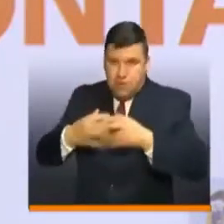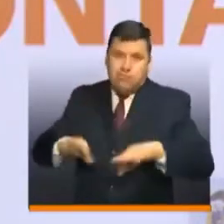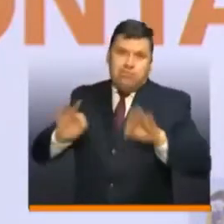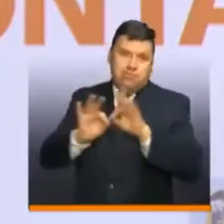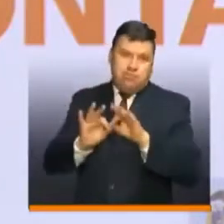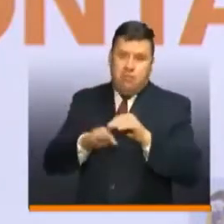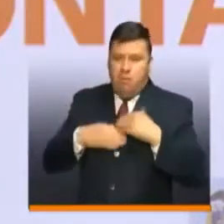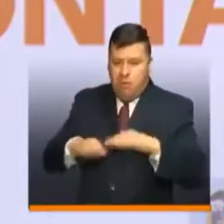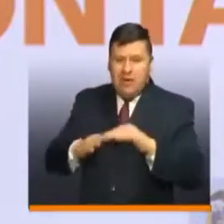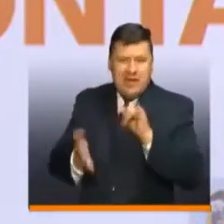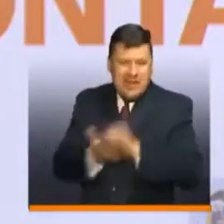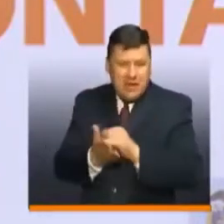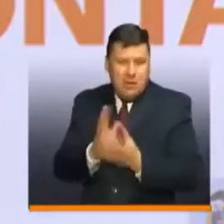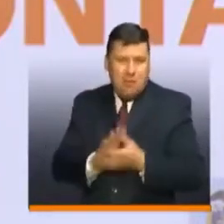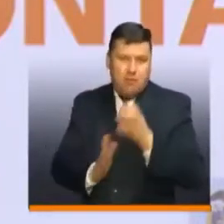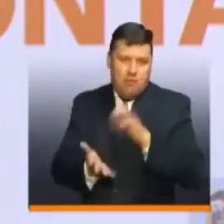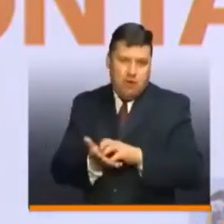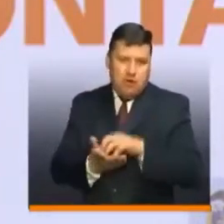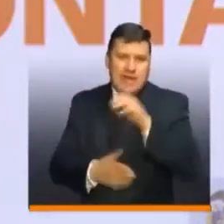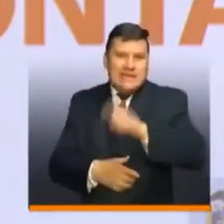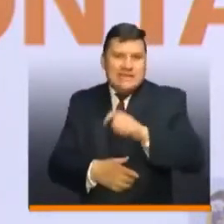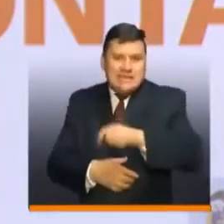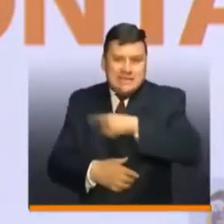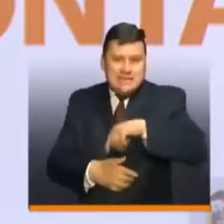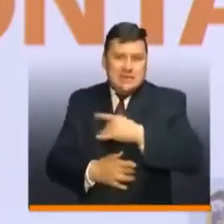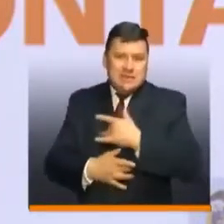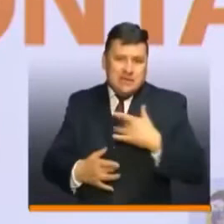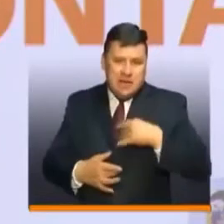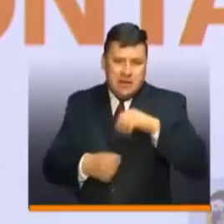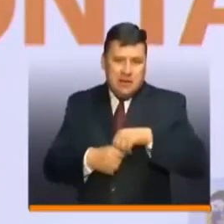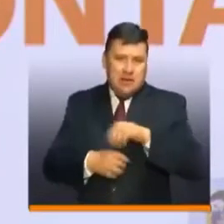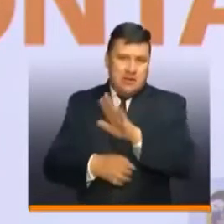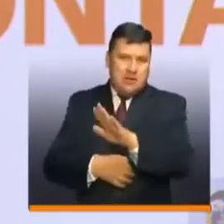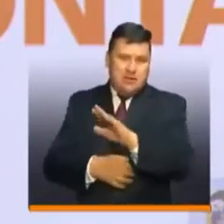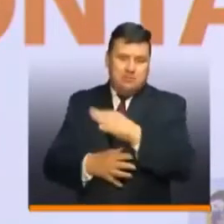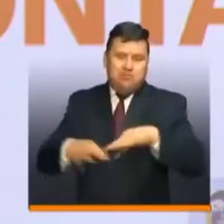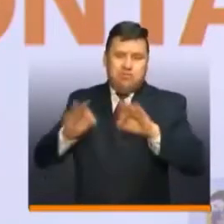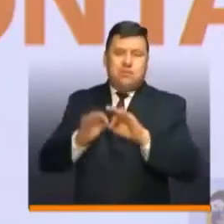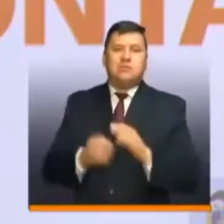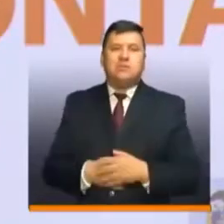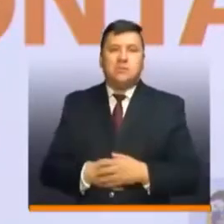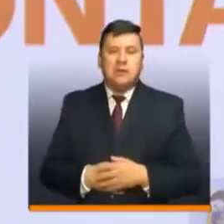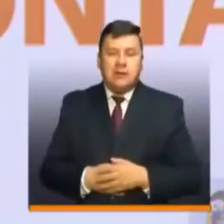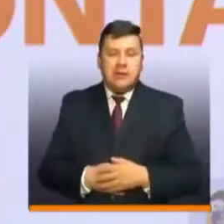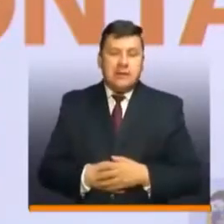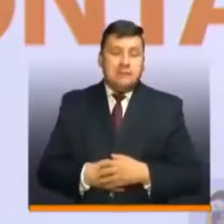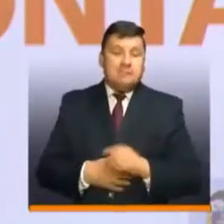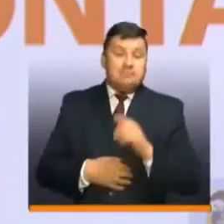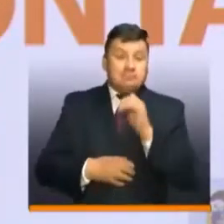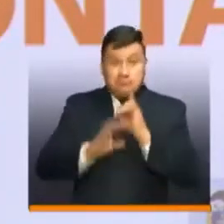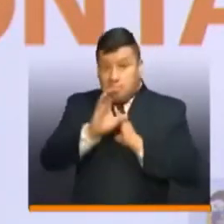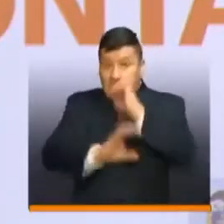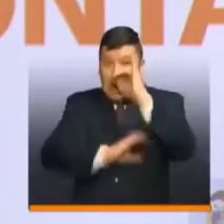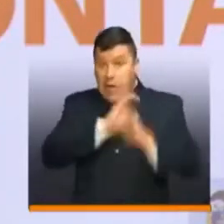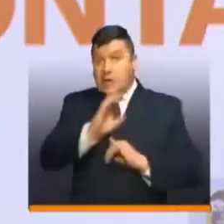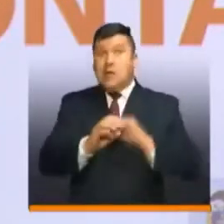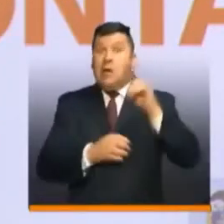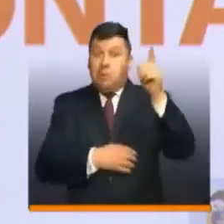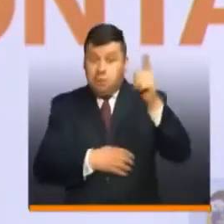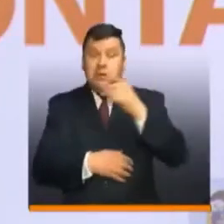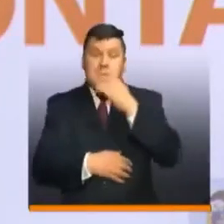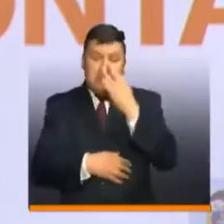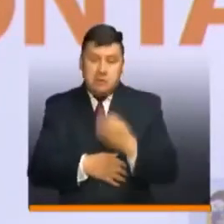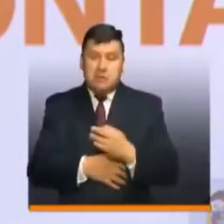produciendo este tipo de bienes que necesitamos para el sector de la salud y ha habido a nivel internacional una nueva